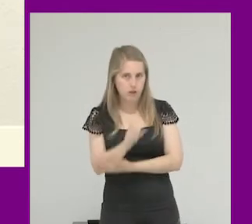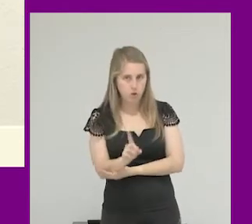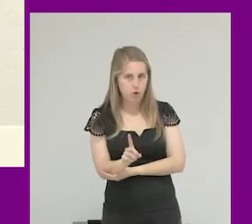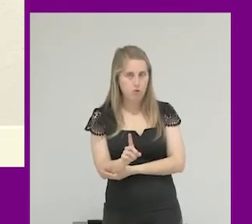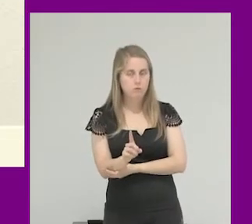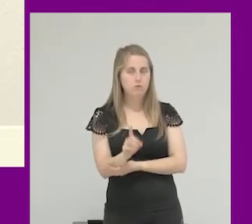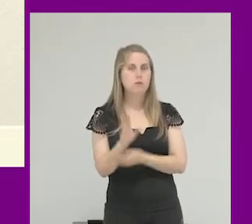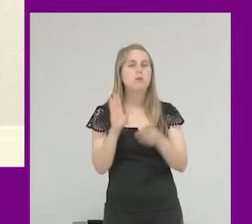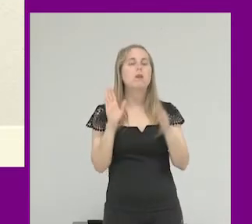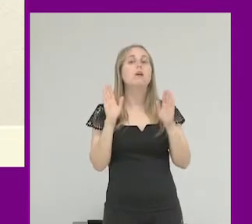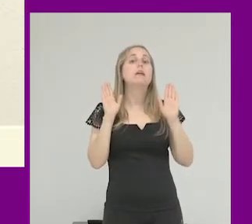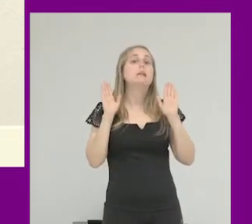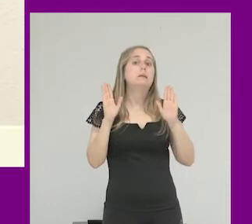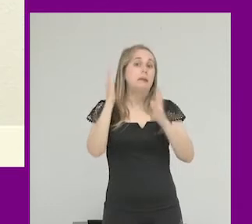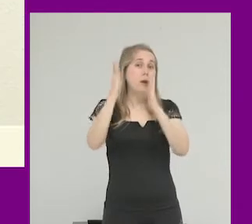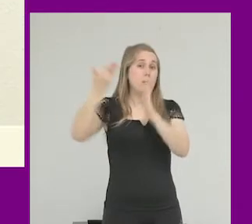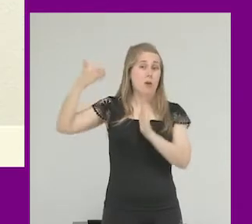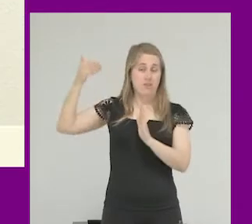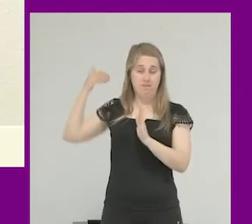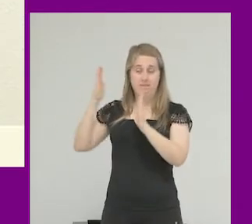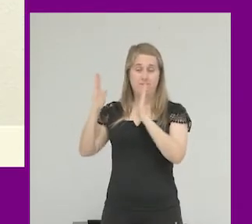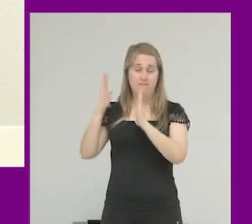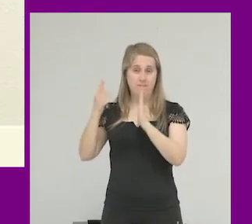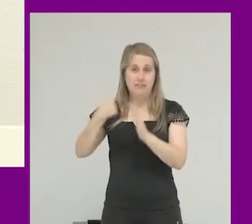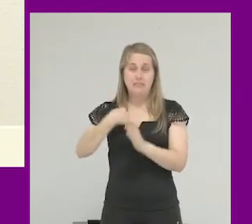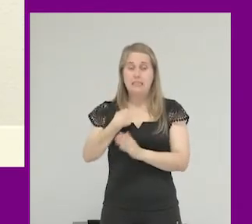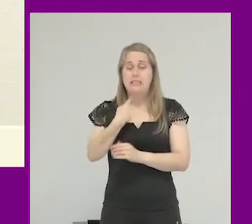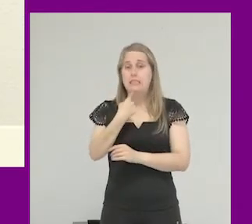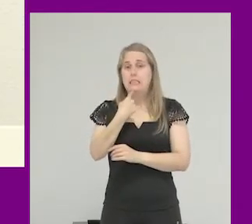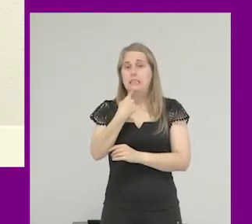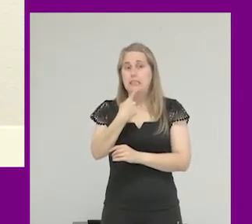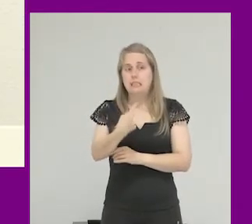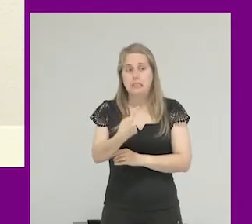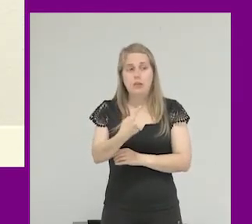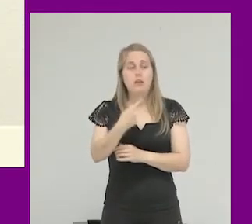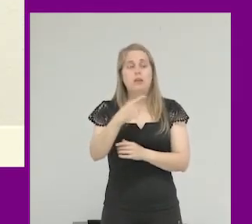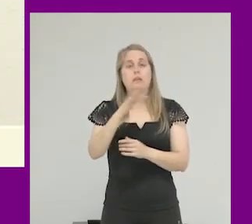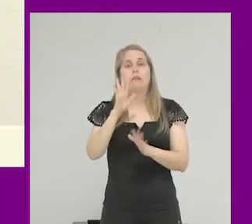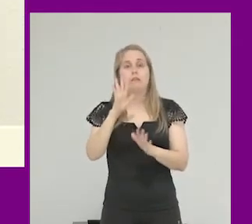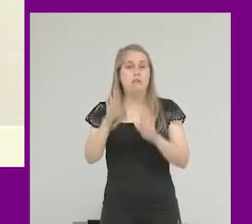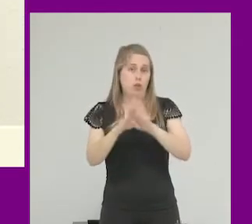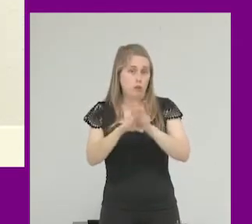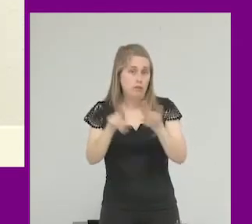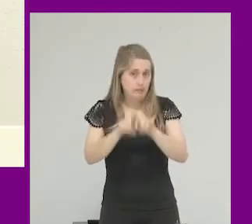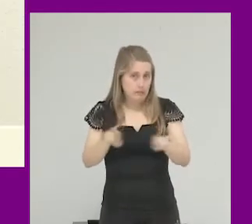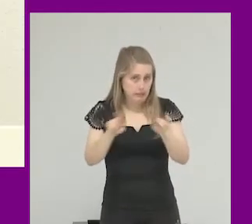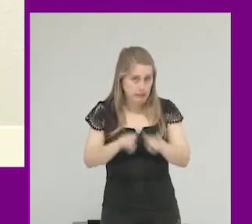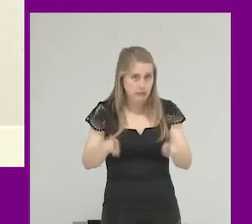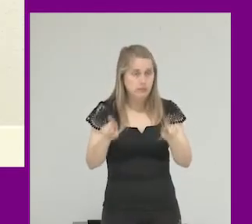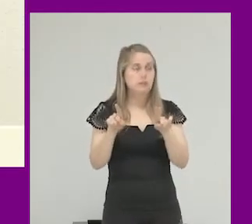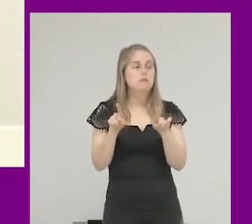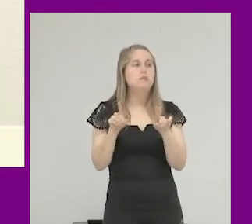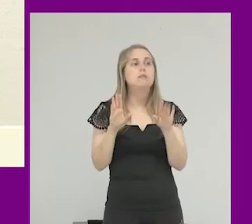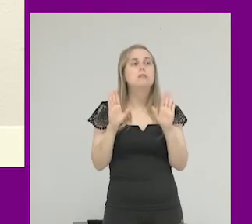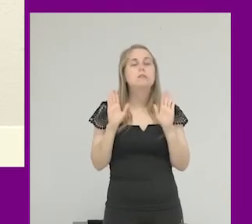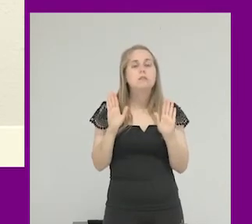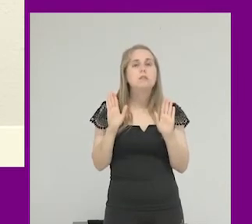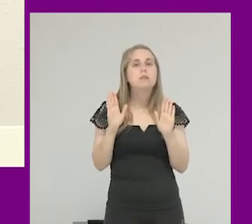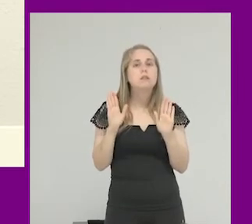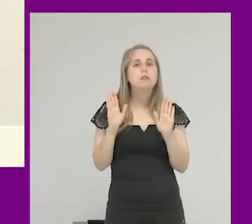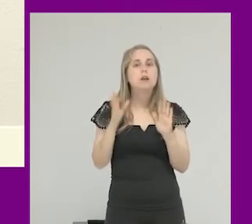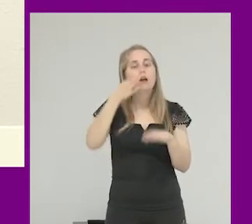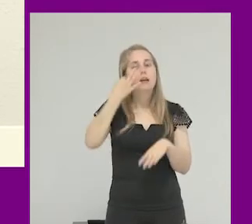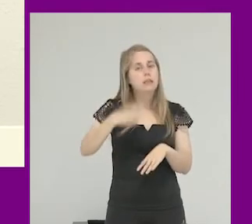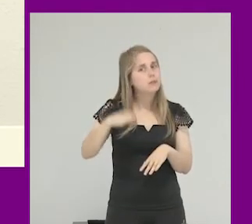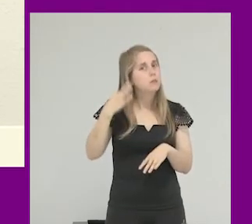Sin embargo, en aquellos momentos, y yo diría que todavía colea eso, ¿no? Lo que pasa es que es